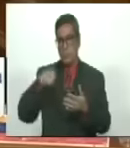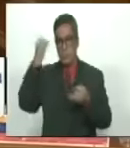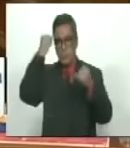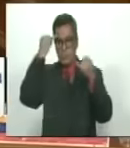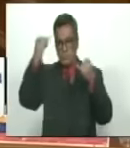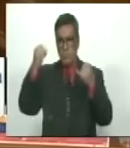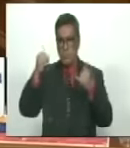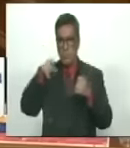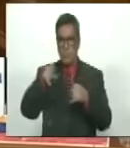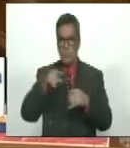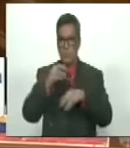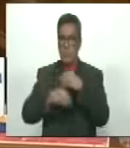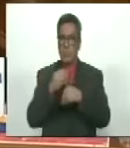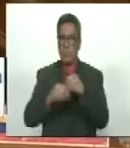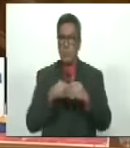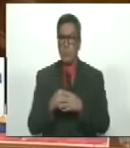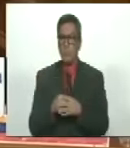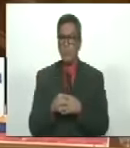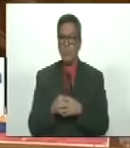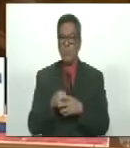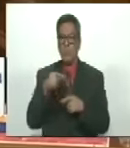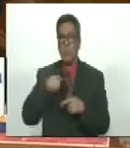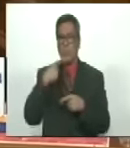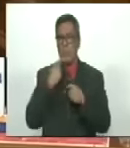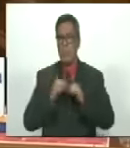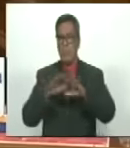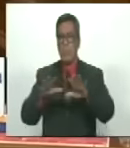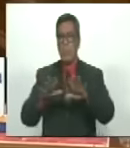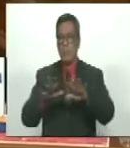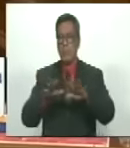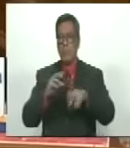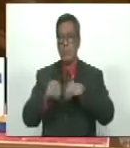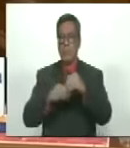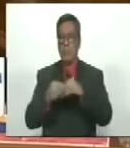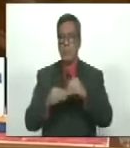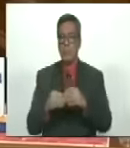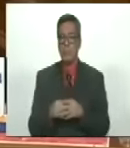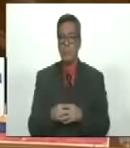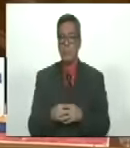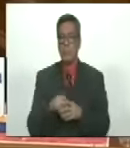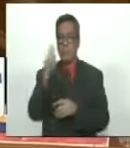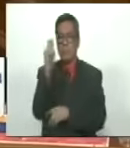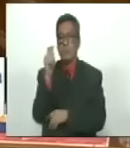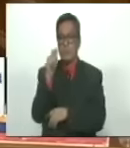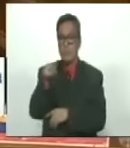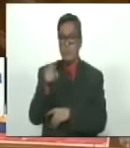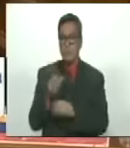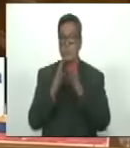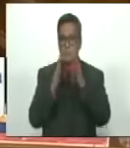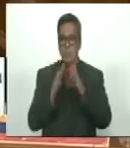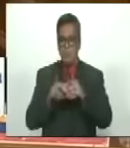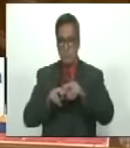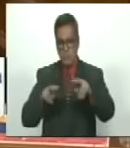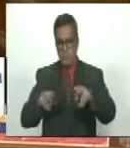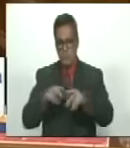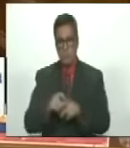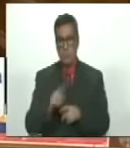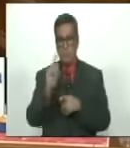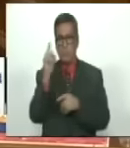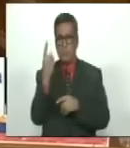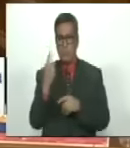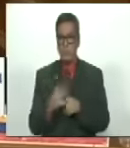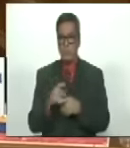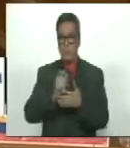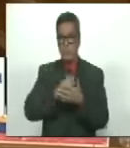es que se establezcan, según una distribución que hicimos aquí, un diputado que va a coordinar la mesa, se elija